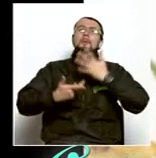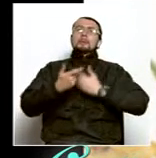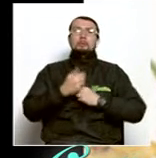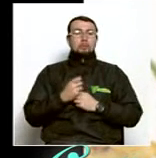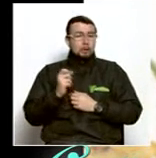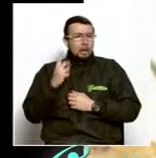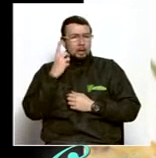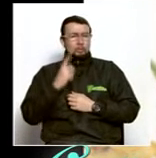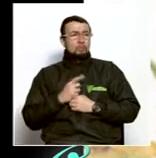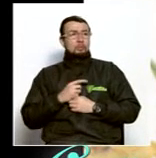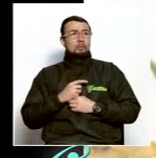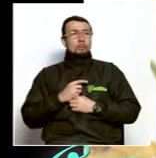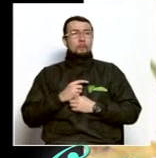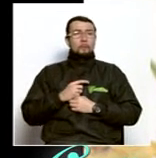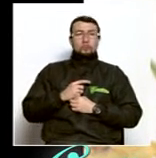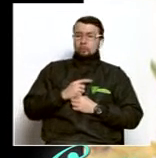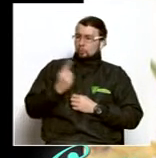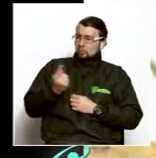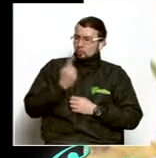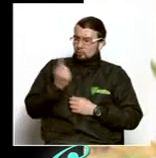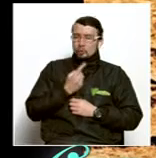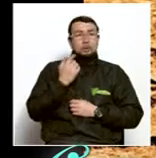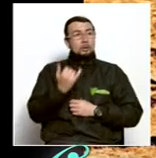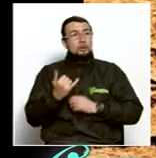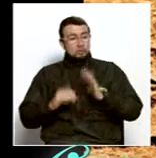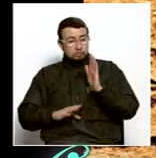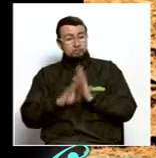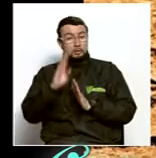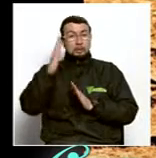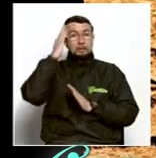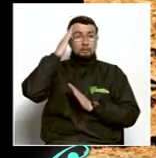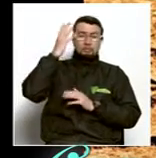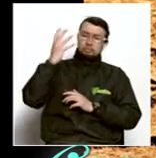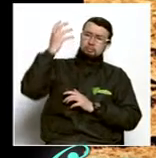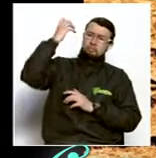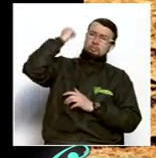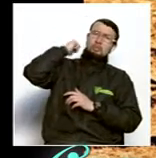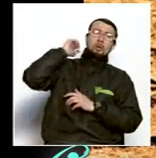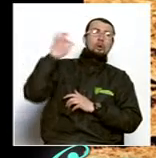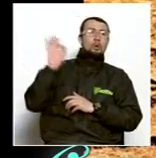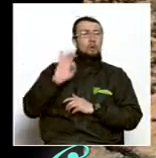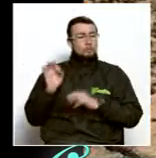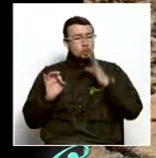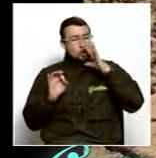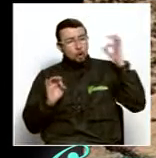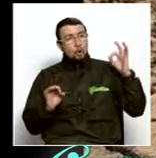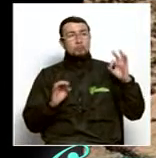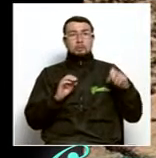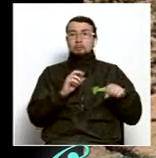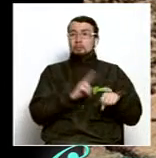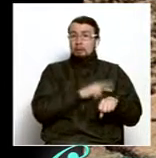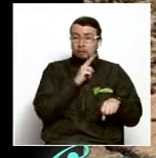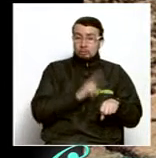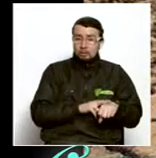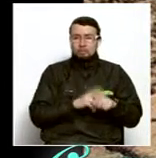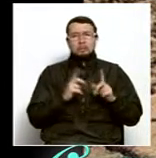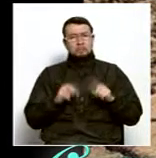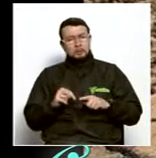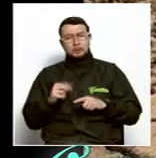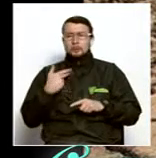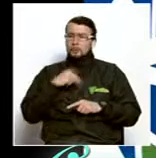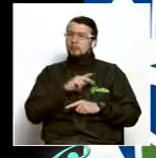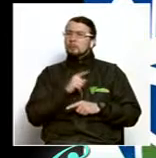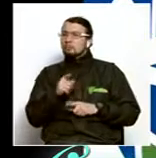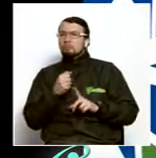digamos el recuperar los saberes ancestrales, el recuperar la armonía entre el hombre y la naturaleza, sino que estamos también promoviendo algo que se